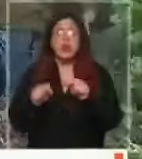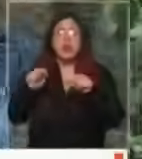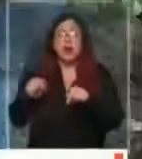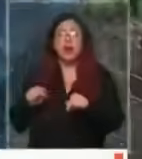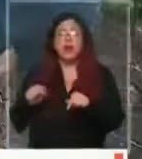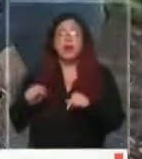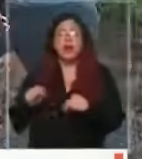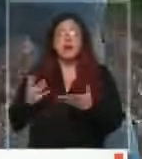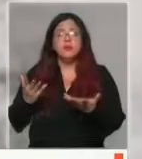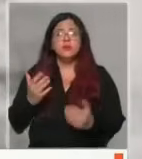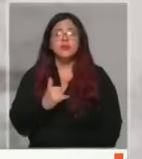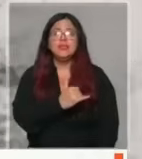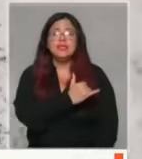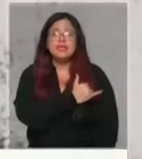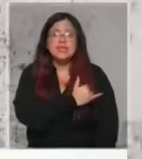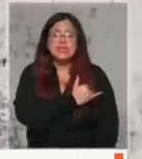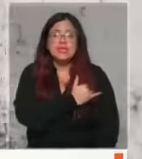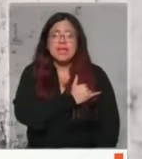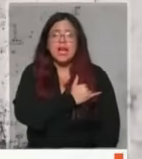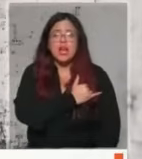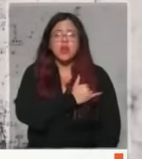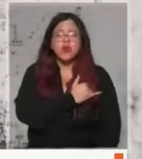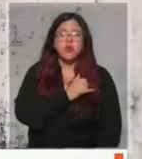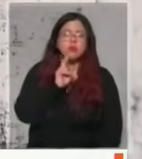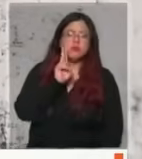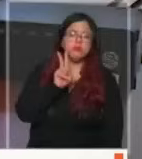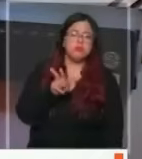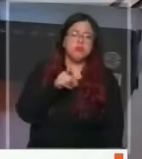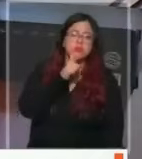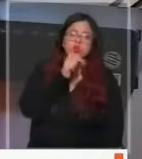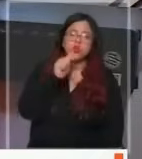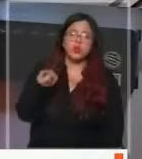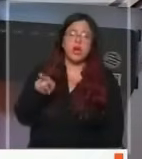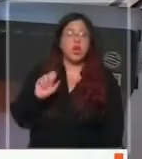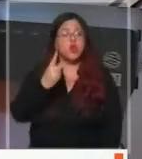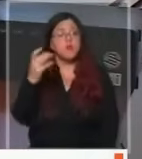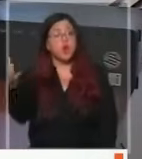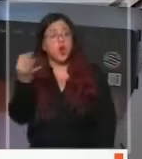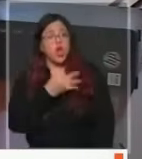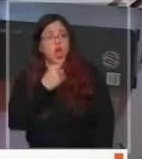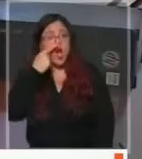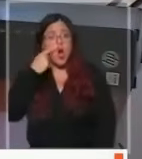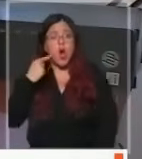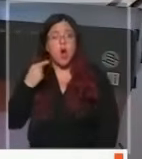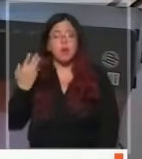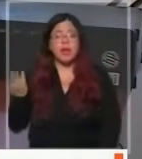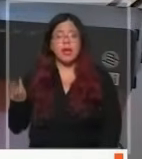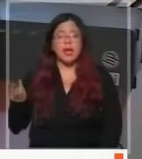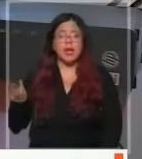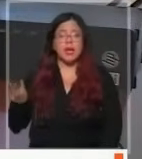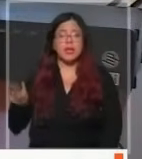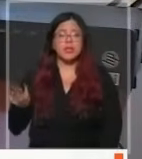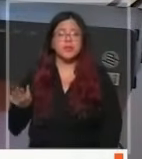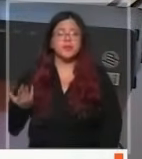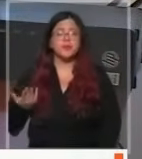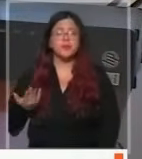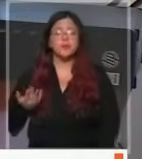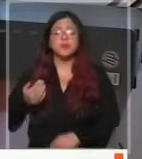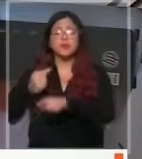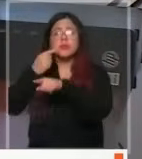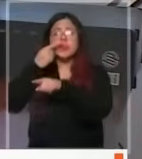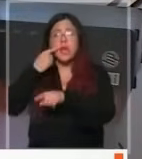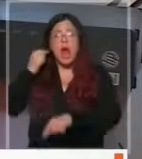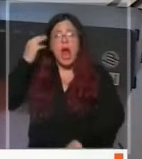el yerno de la mujer despertó sospechas. La primera versión de este sujeto que nos entregó fue netamente de que él desconocía